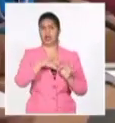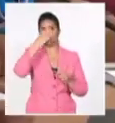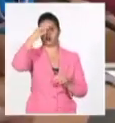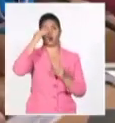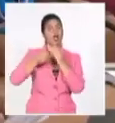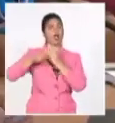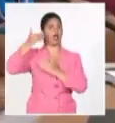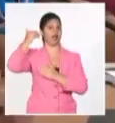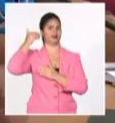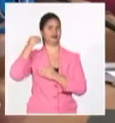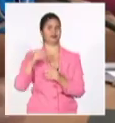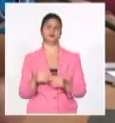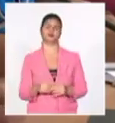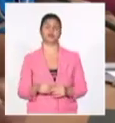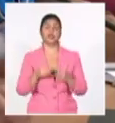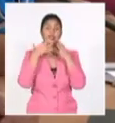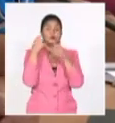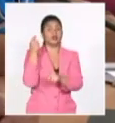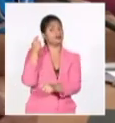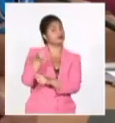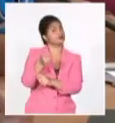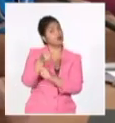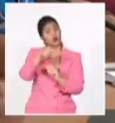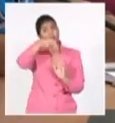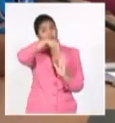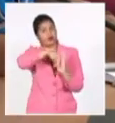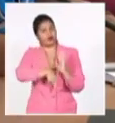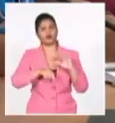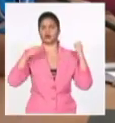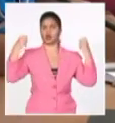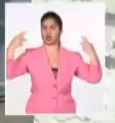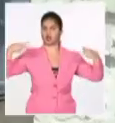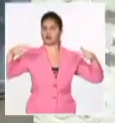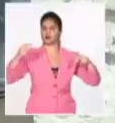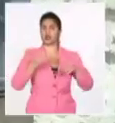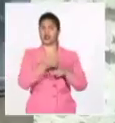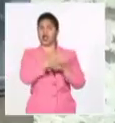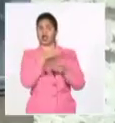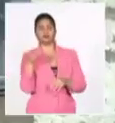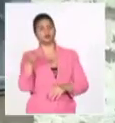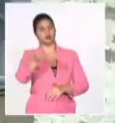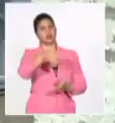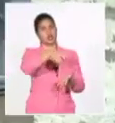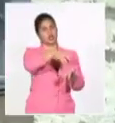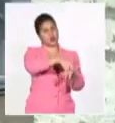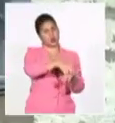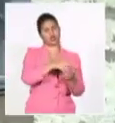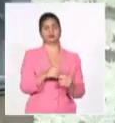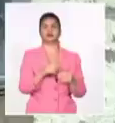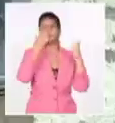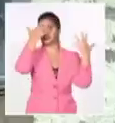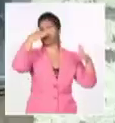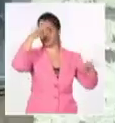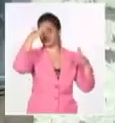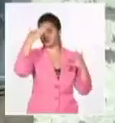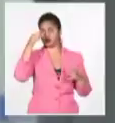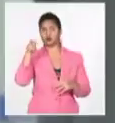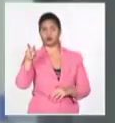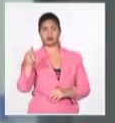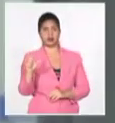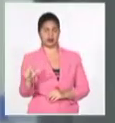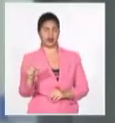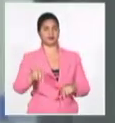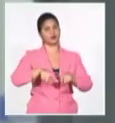la preparación. Ha sido una preparación exquisita antes de ir al terreno. Tras el reconocimiento a Villa Clara, el